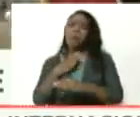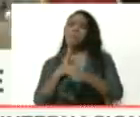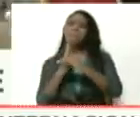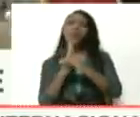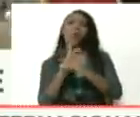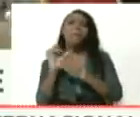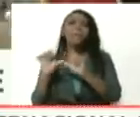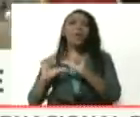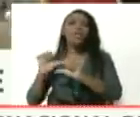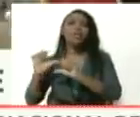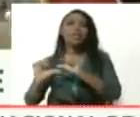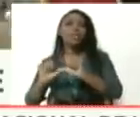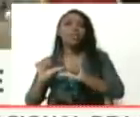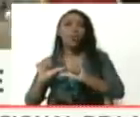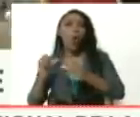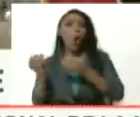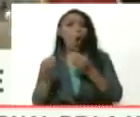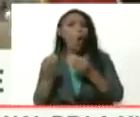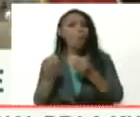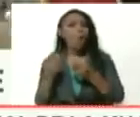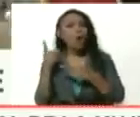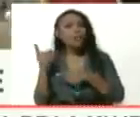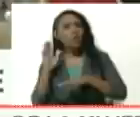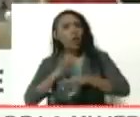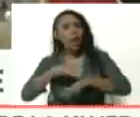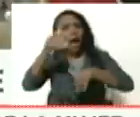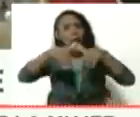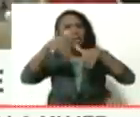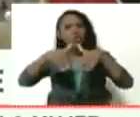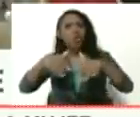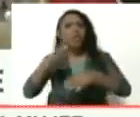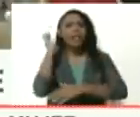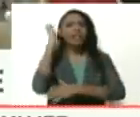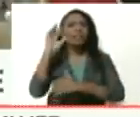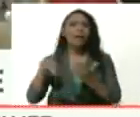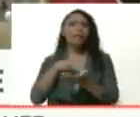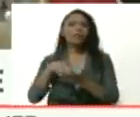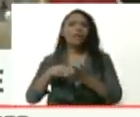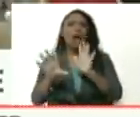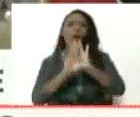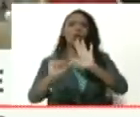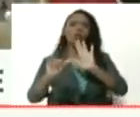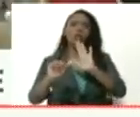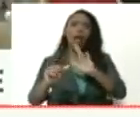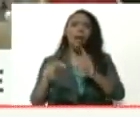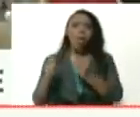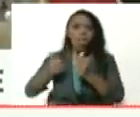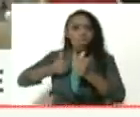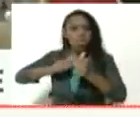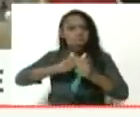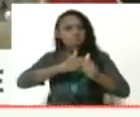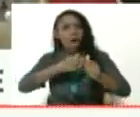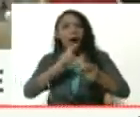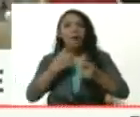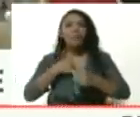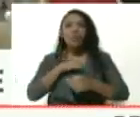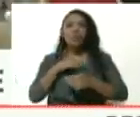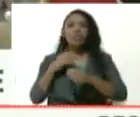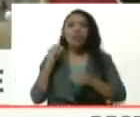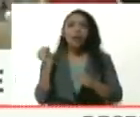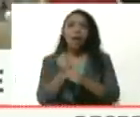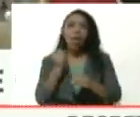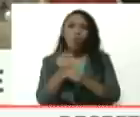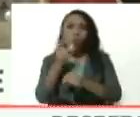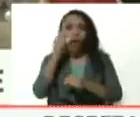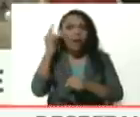un proceso como fue la elección de la Asamblea Nacional Constituyente. Persiguieron a nuestros trabajadores y a